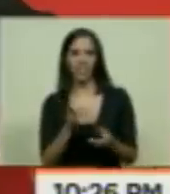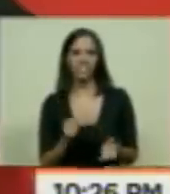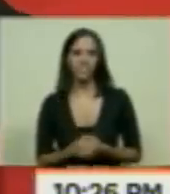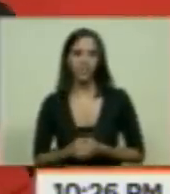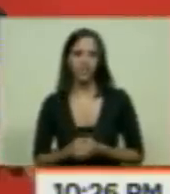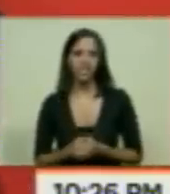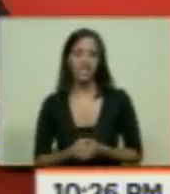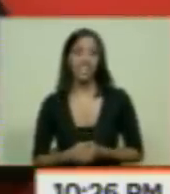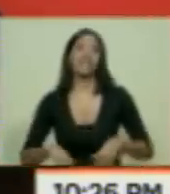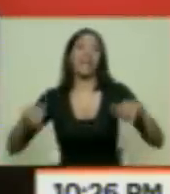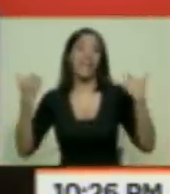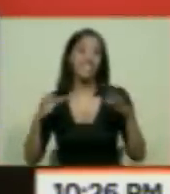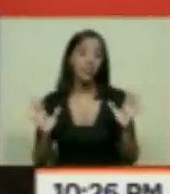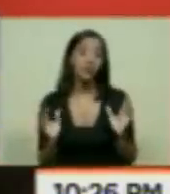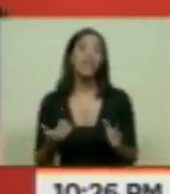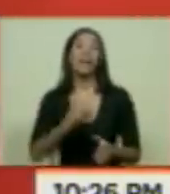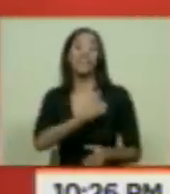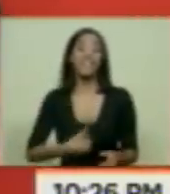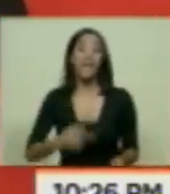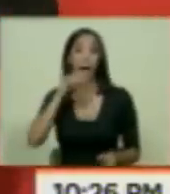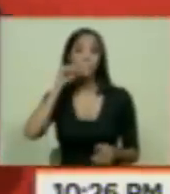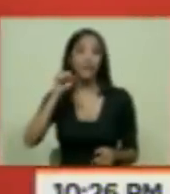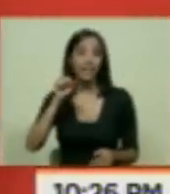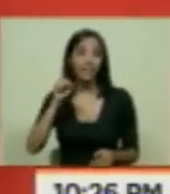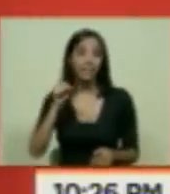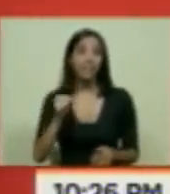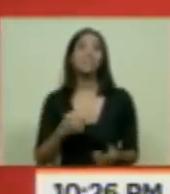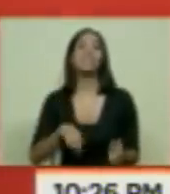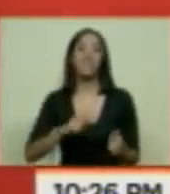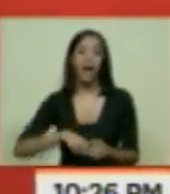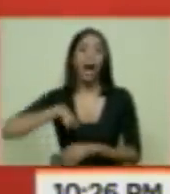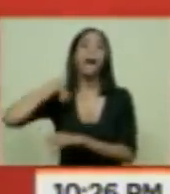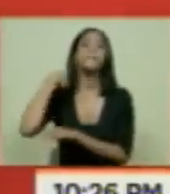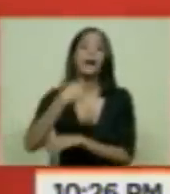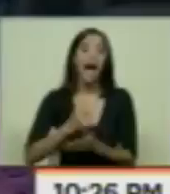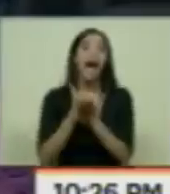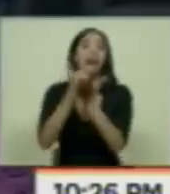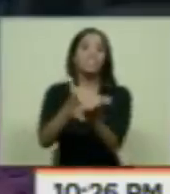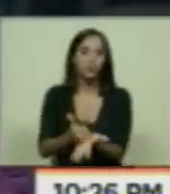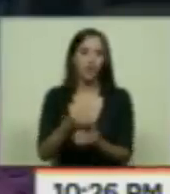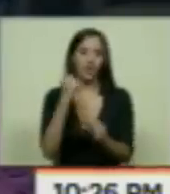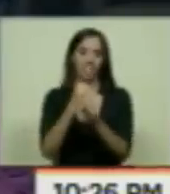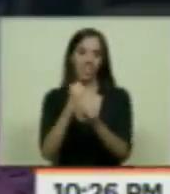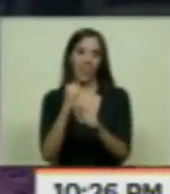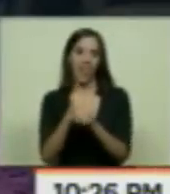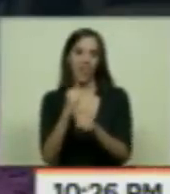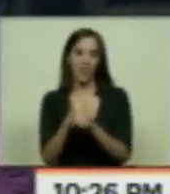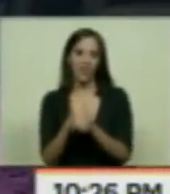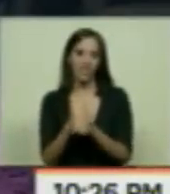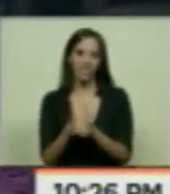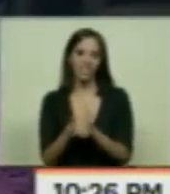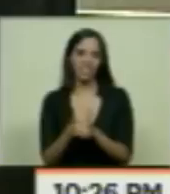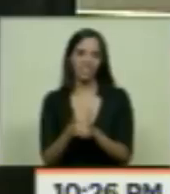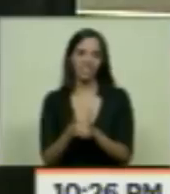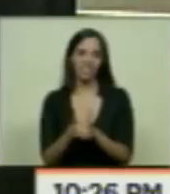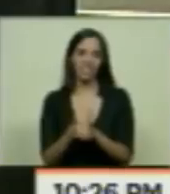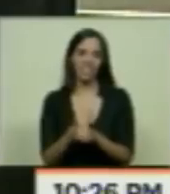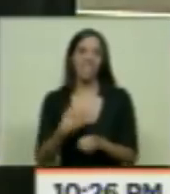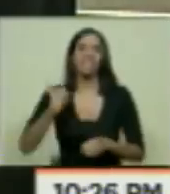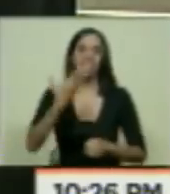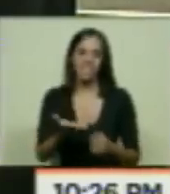contar que Nicolás le reconoció asociando la mitad del salario a los trabajadores. Te liberaron los aranceles para